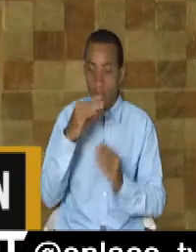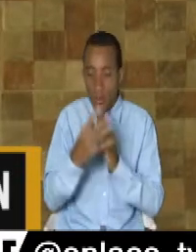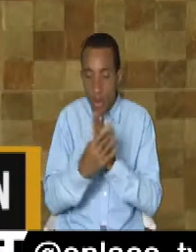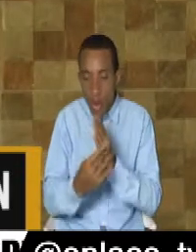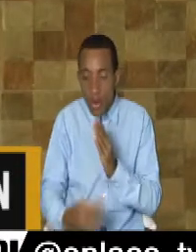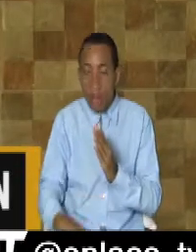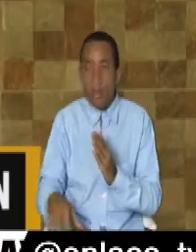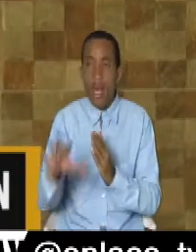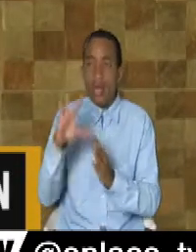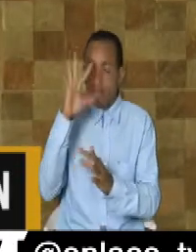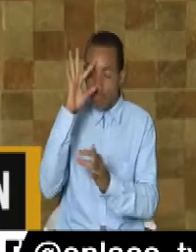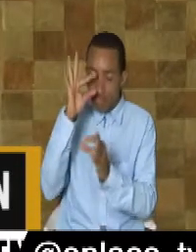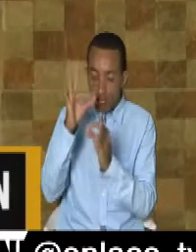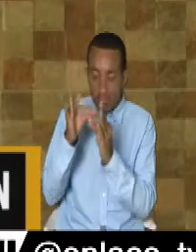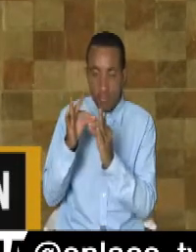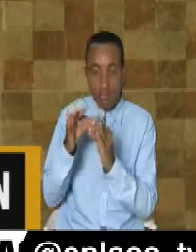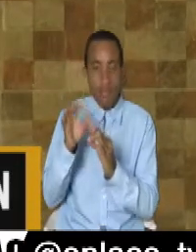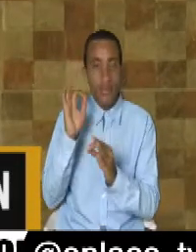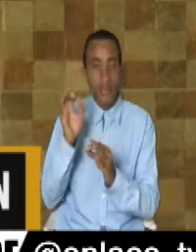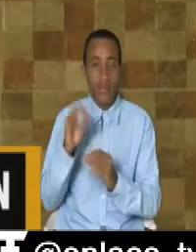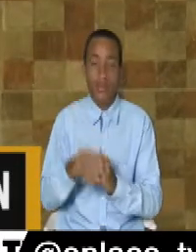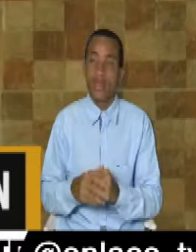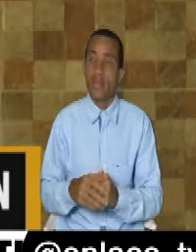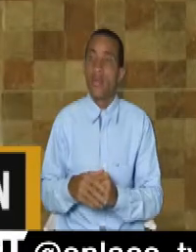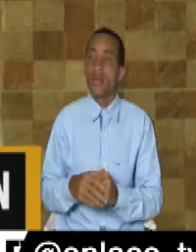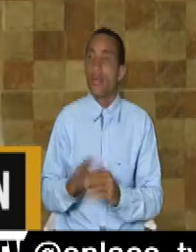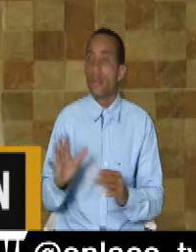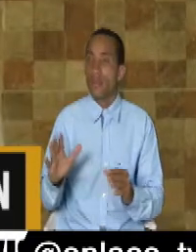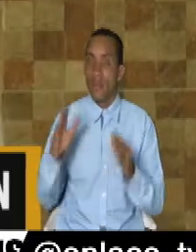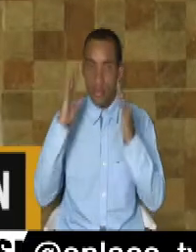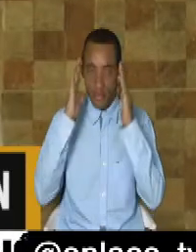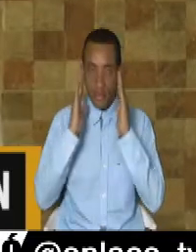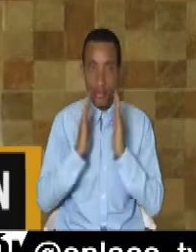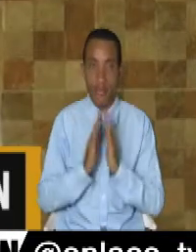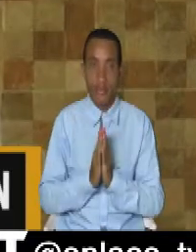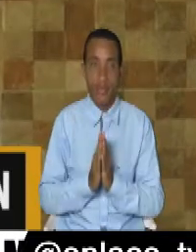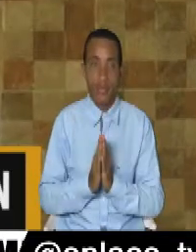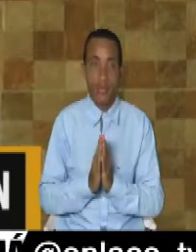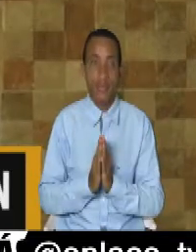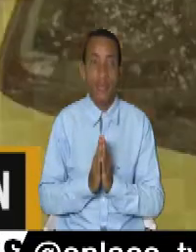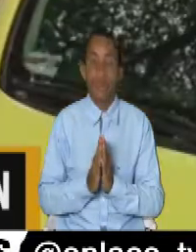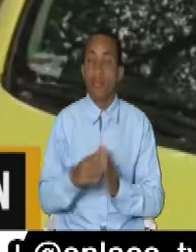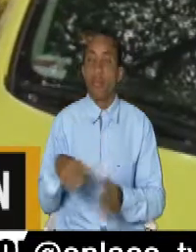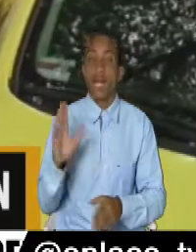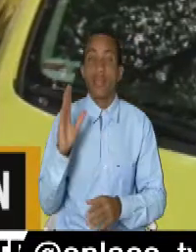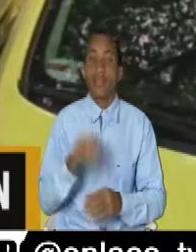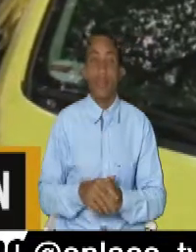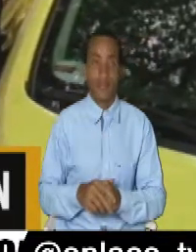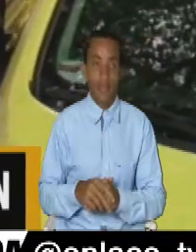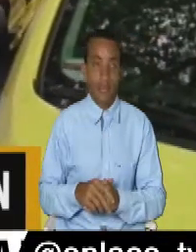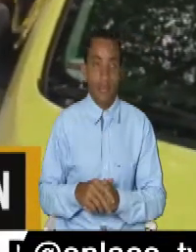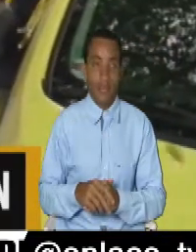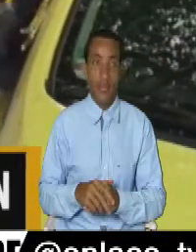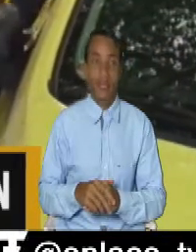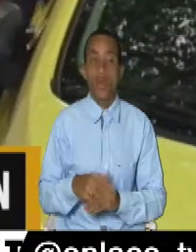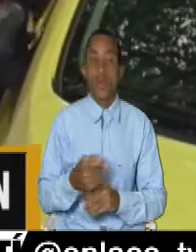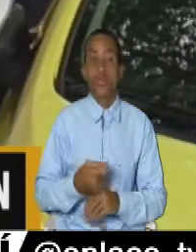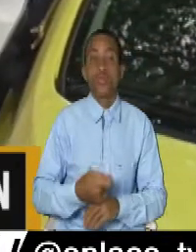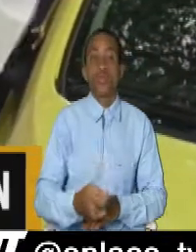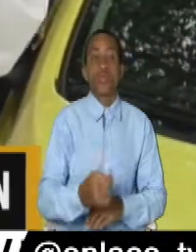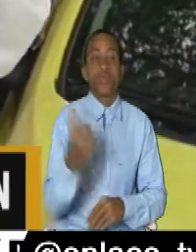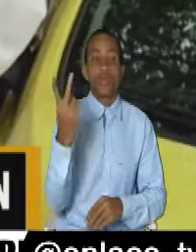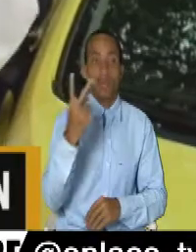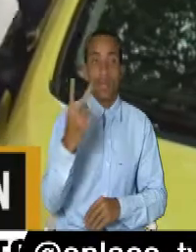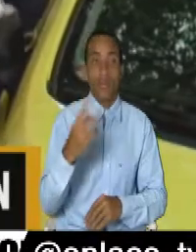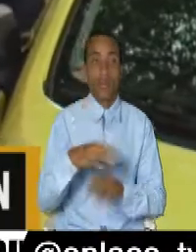creyentes y más ponen toda su confianza en María, que es como la protectora. Desde este viernes inician las actividades